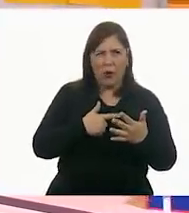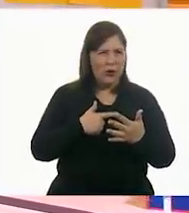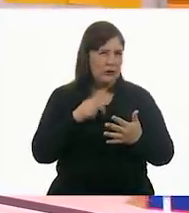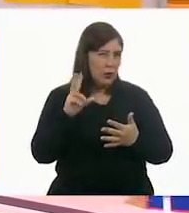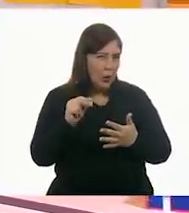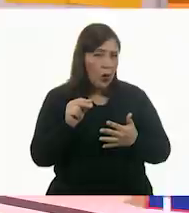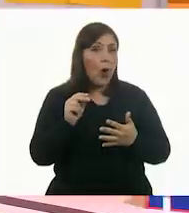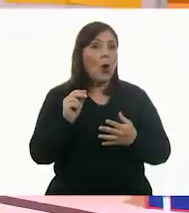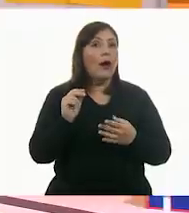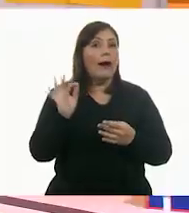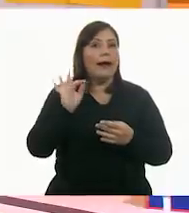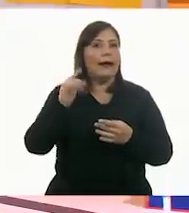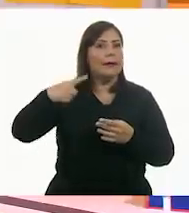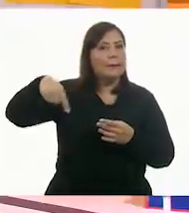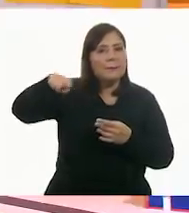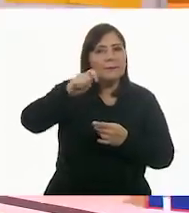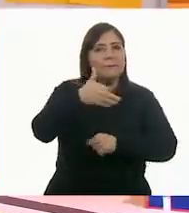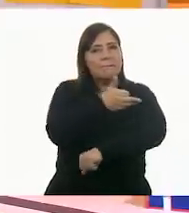¿Las compartiste